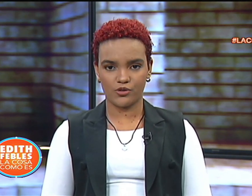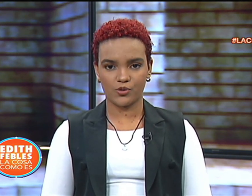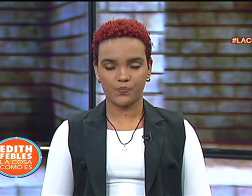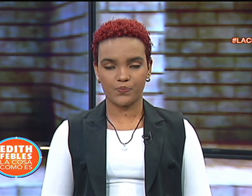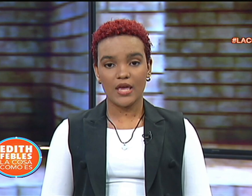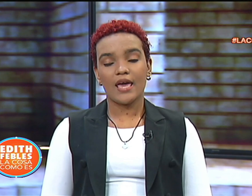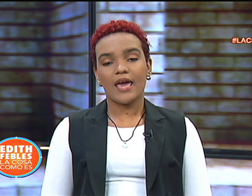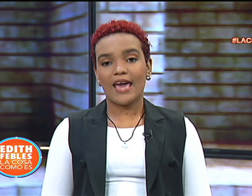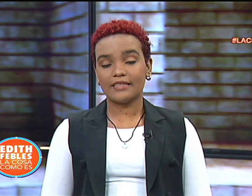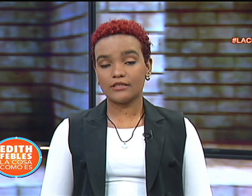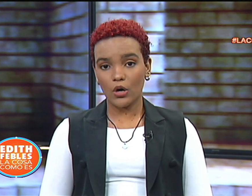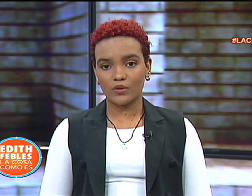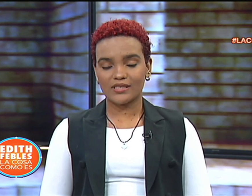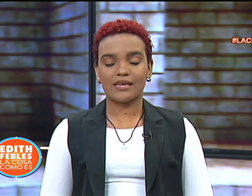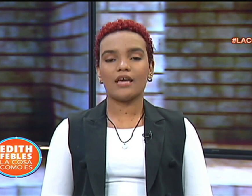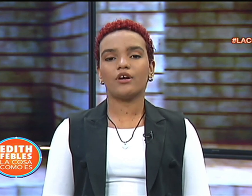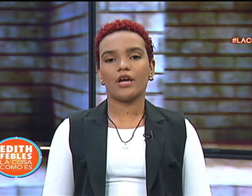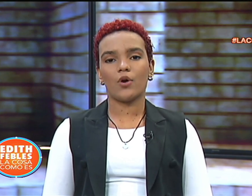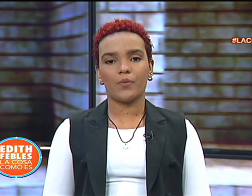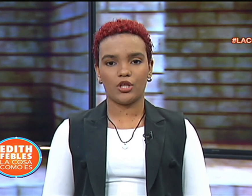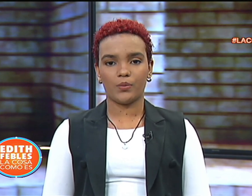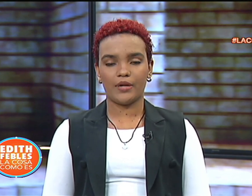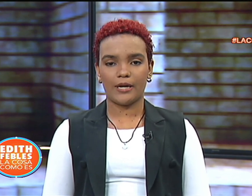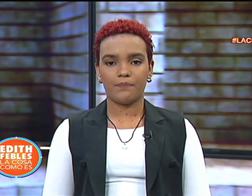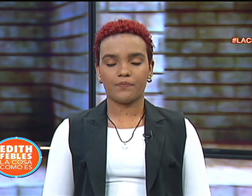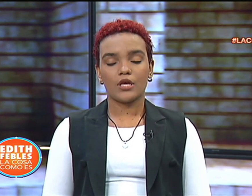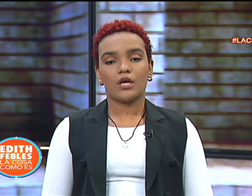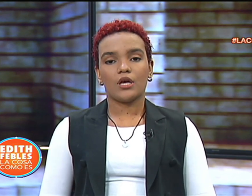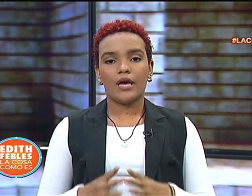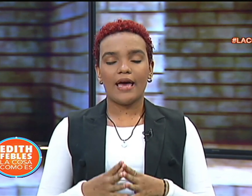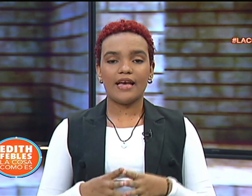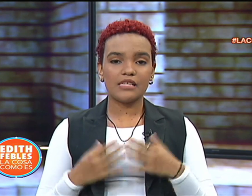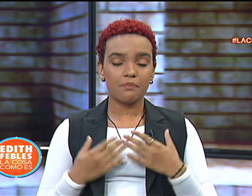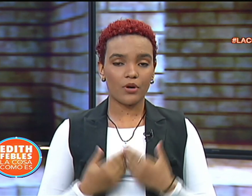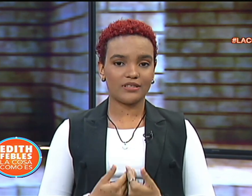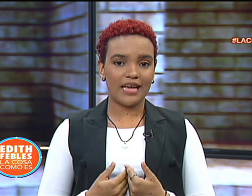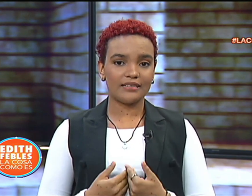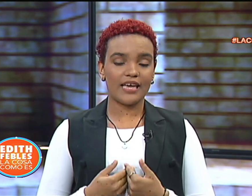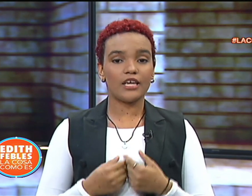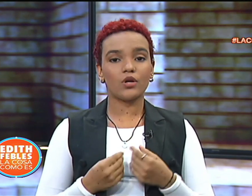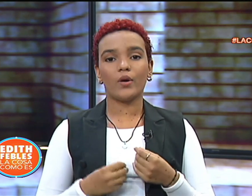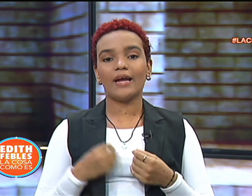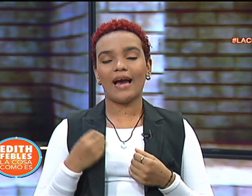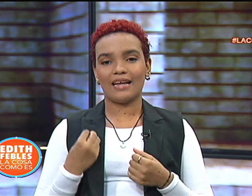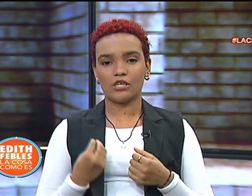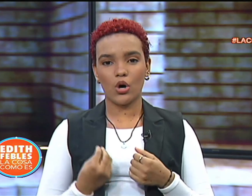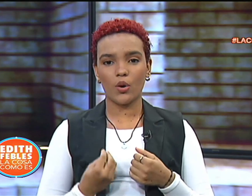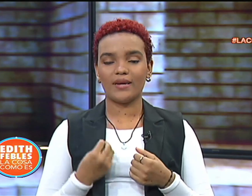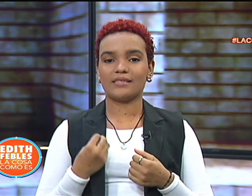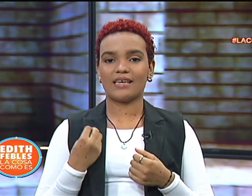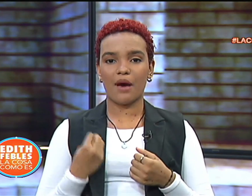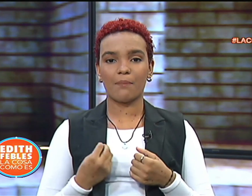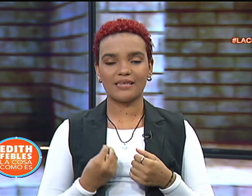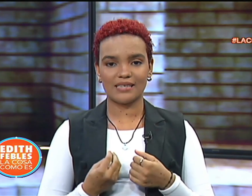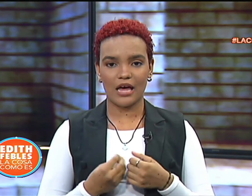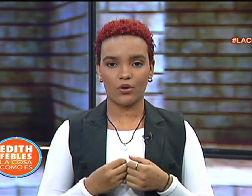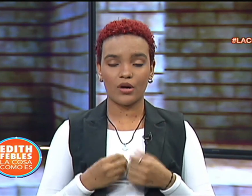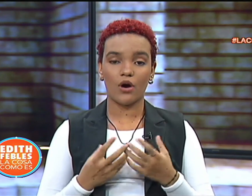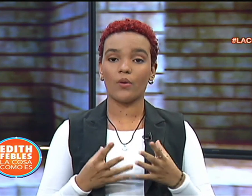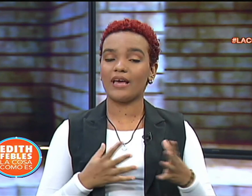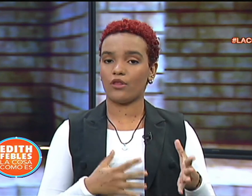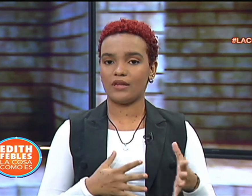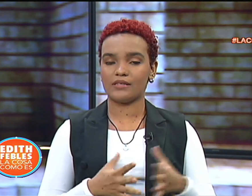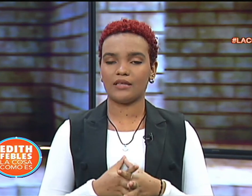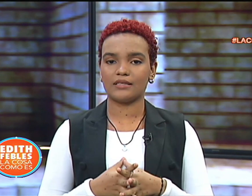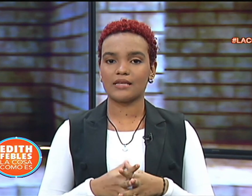derechos entonces que ellos recomiendo mira es importante incluir a las jóvenes que han pasado